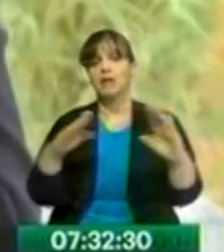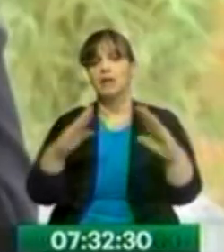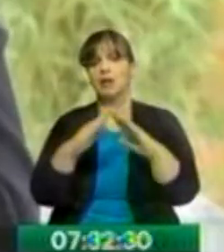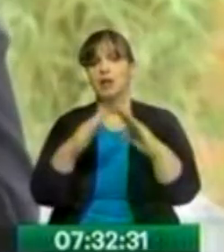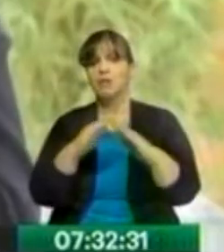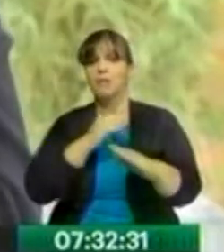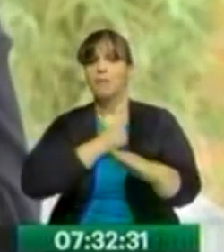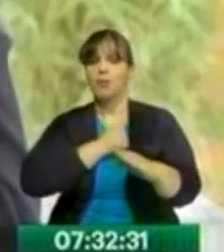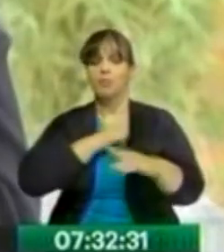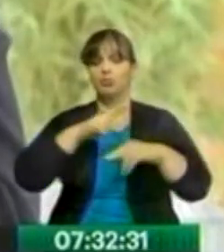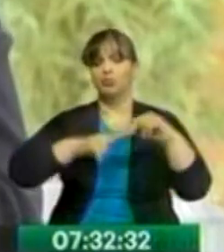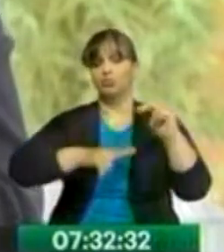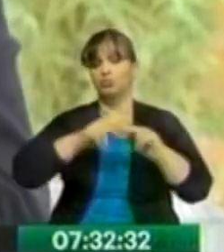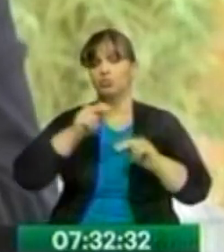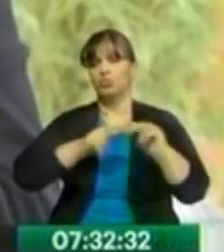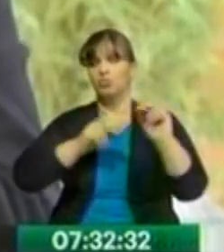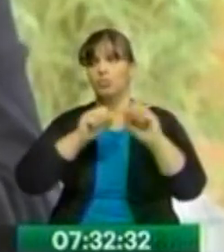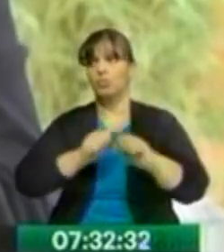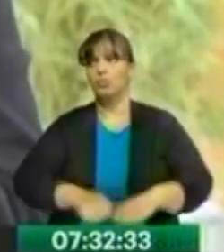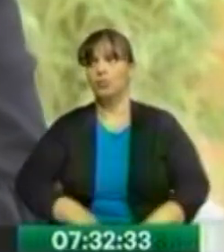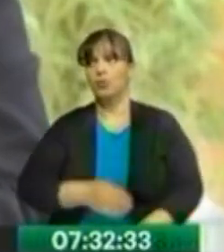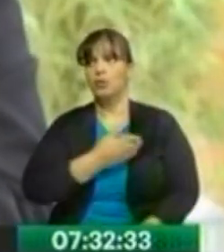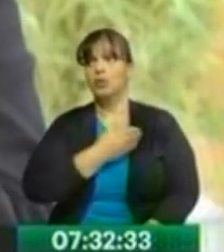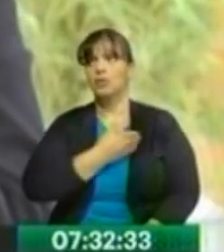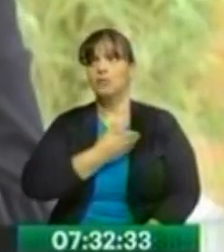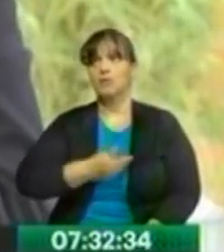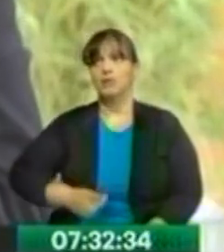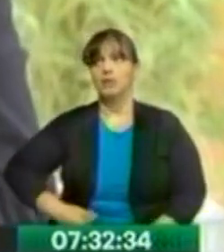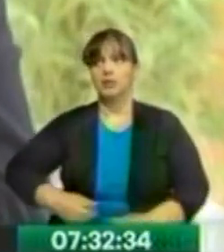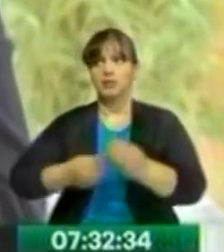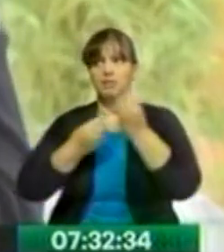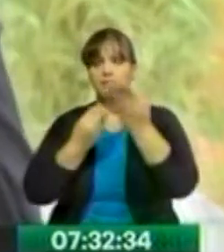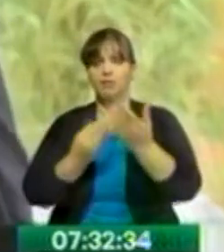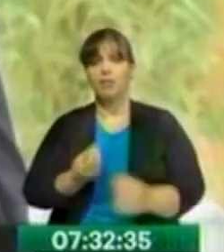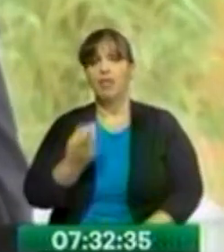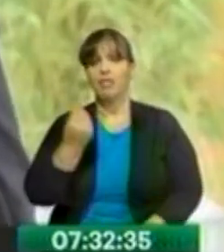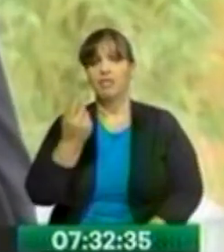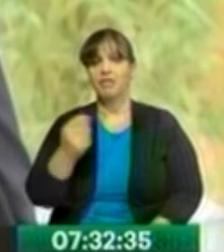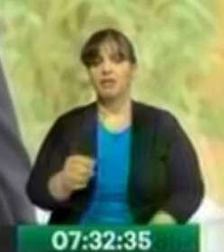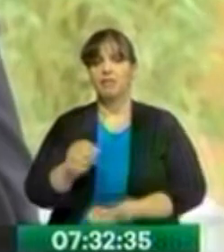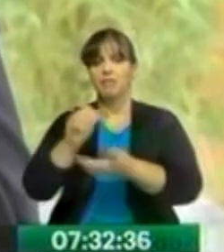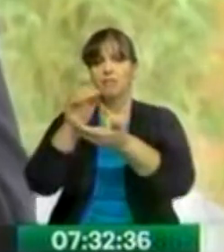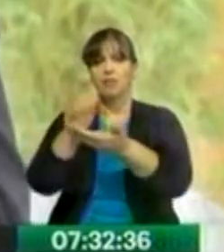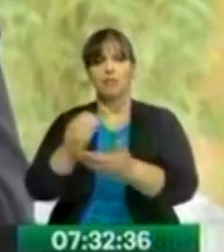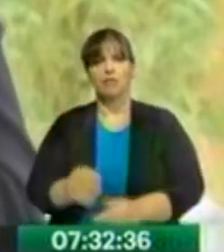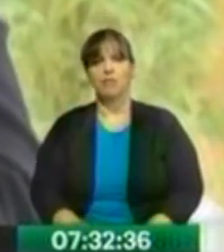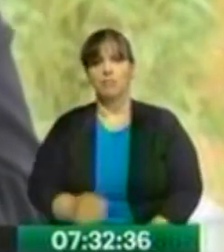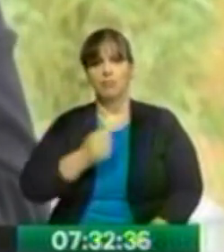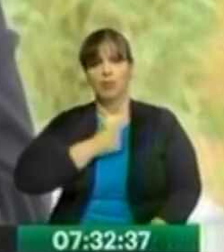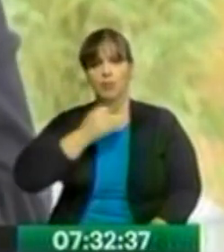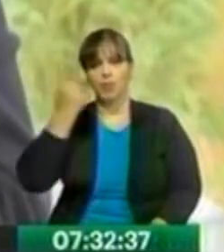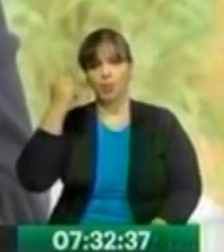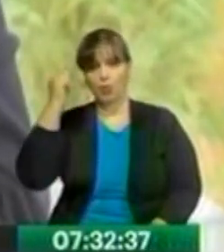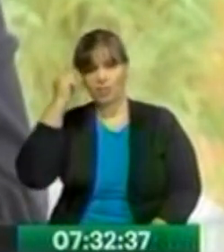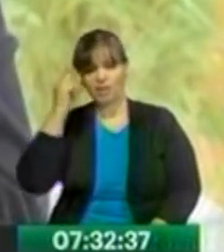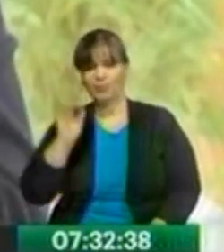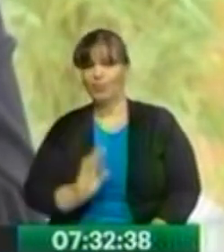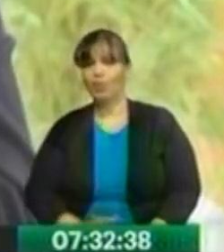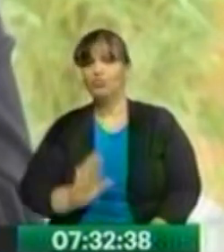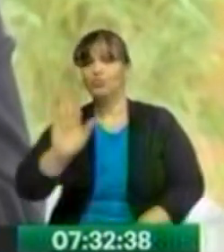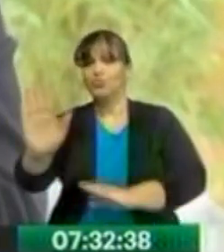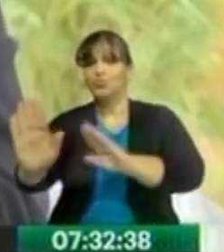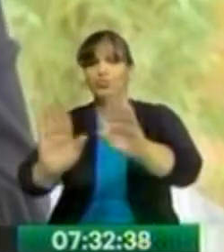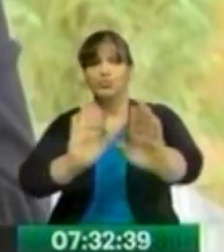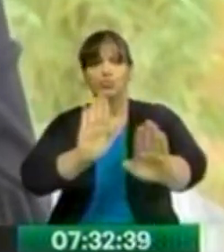Los recursos del BIES no son recursos del gobierno ni de la sociedad entera, son recursos de los afiliados. Esos